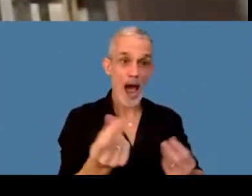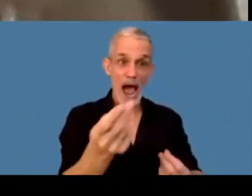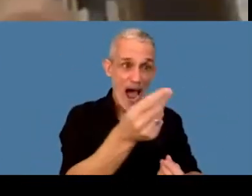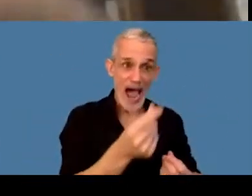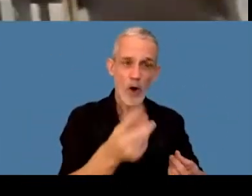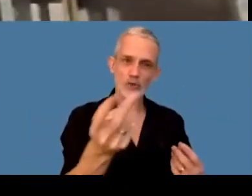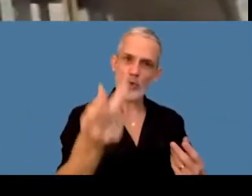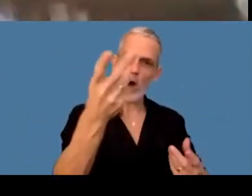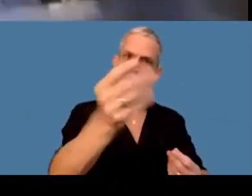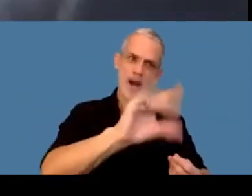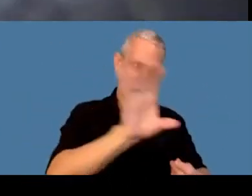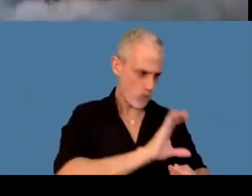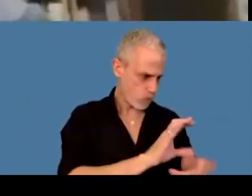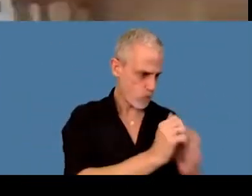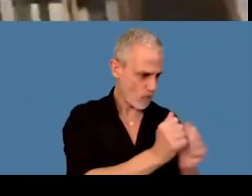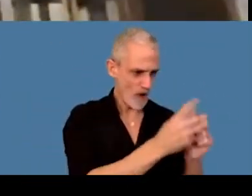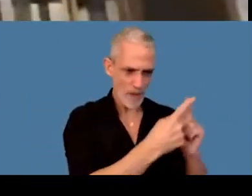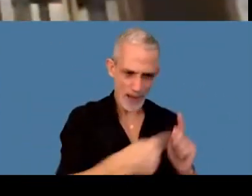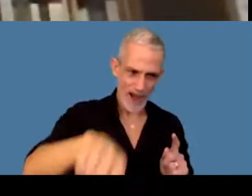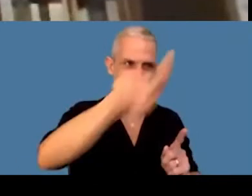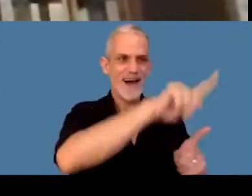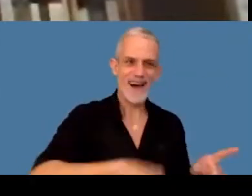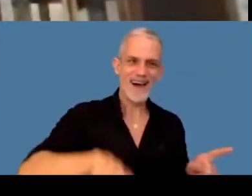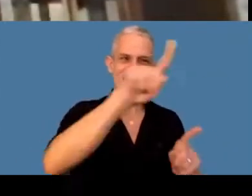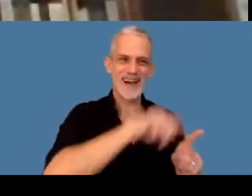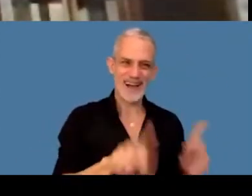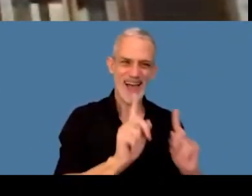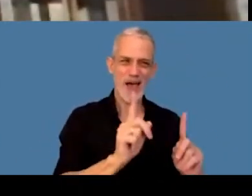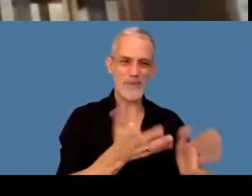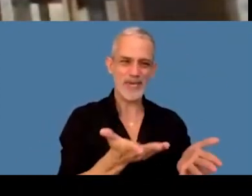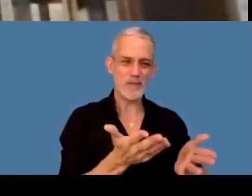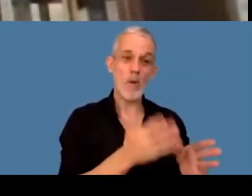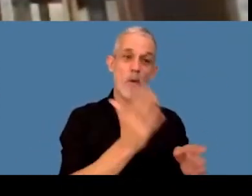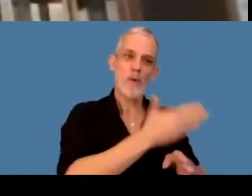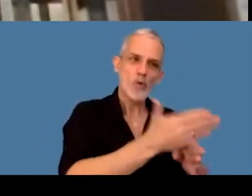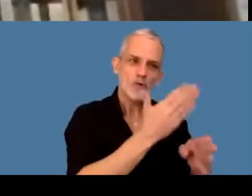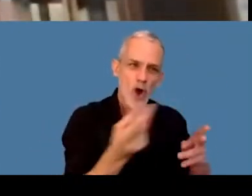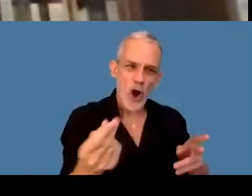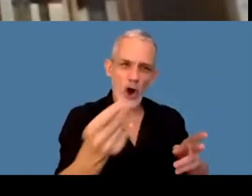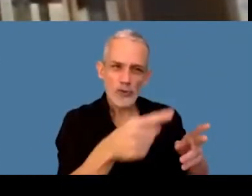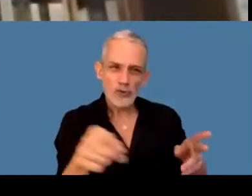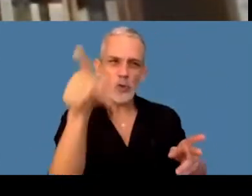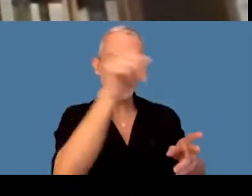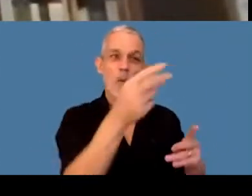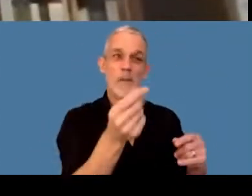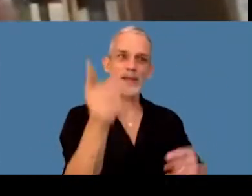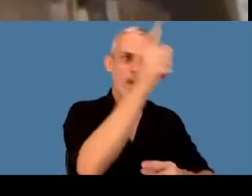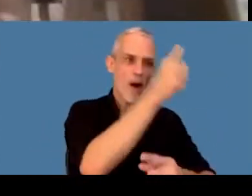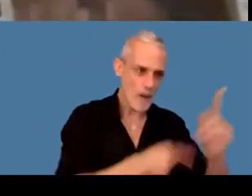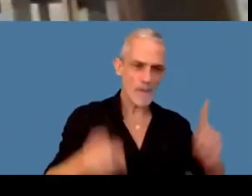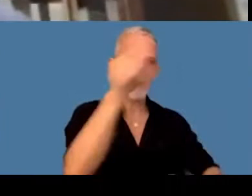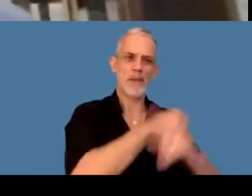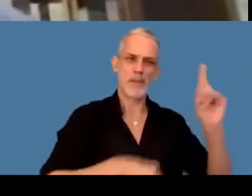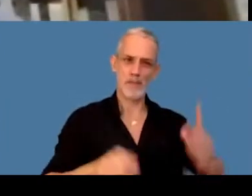de distribución, consumo, industrialización, producción, que se retroalimenta y que